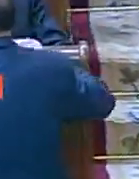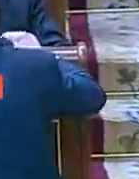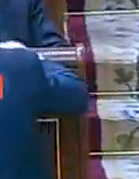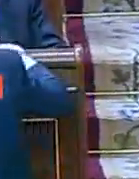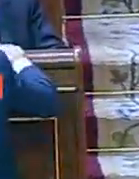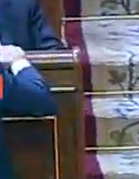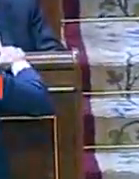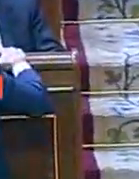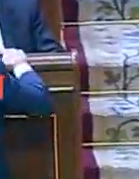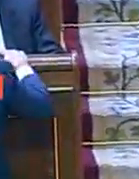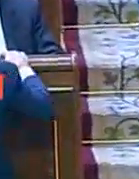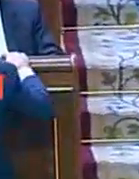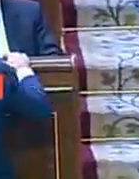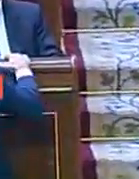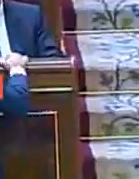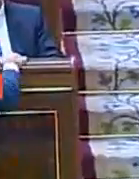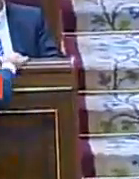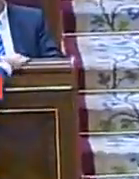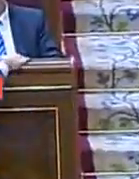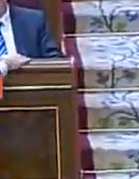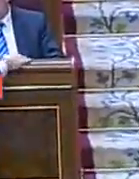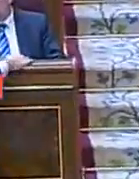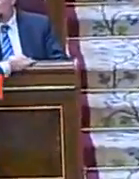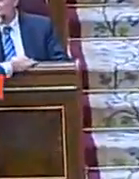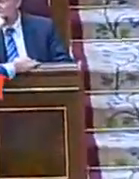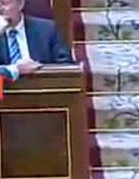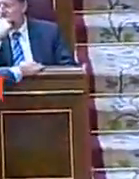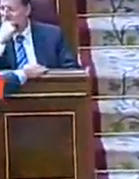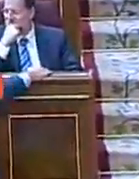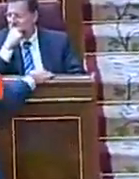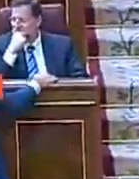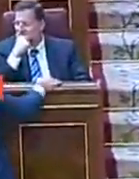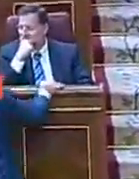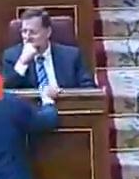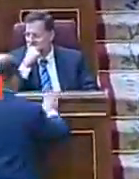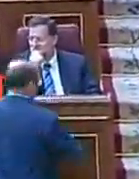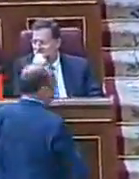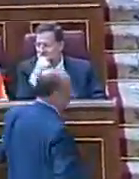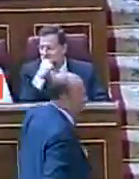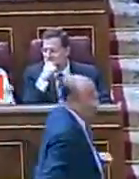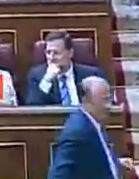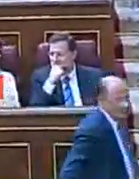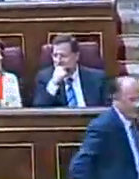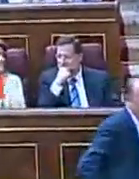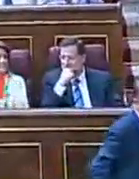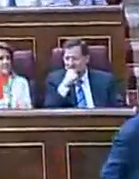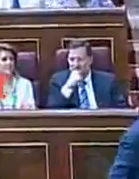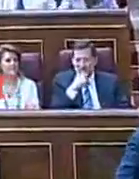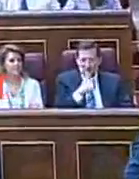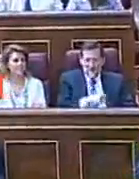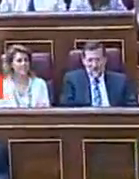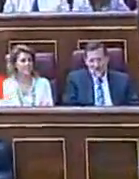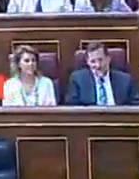fallo del Constitucional respalda globalmente la constitucionalidad del Estatut y se ha comprometido a abordar